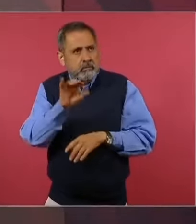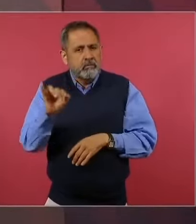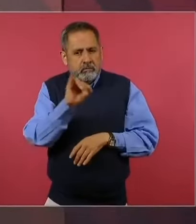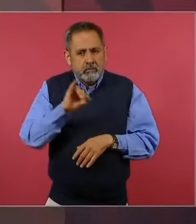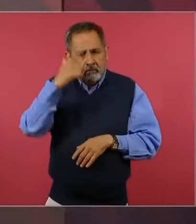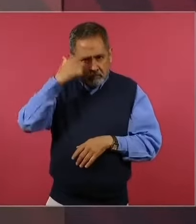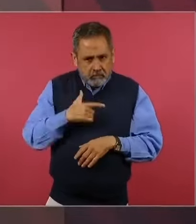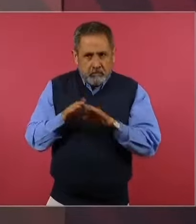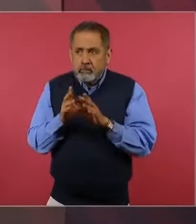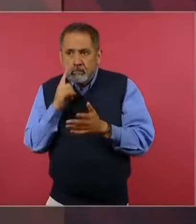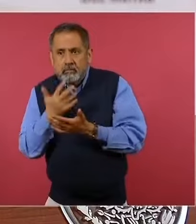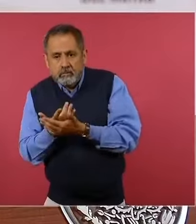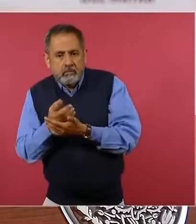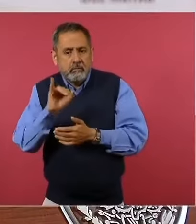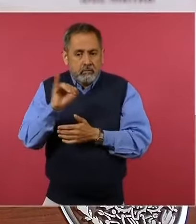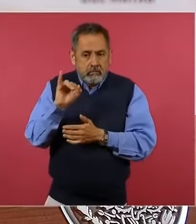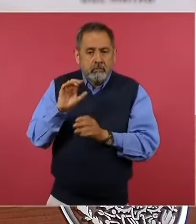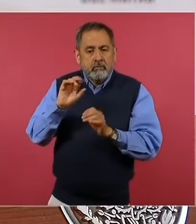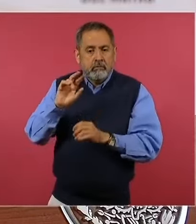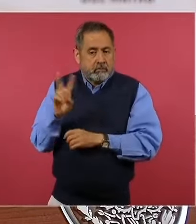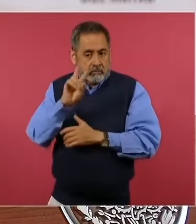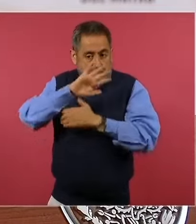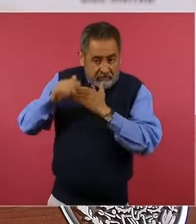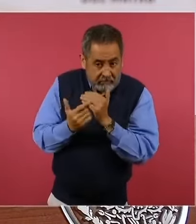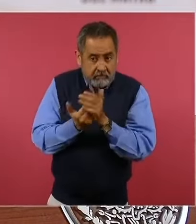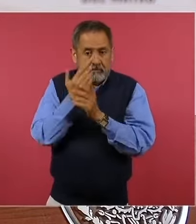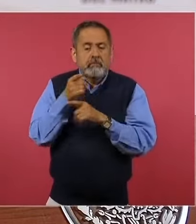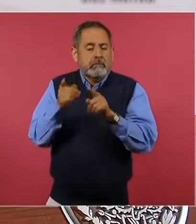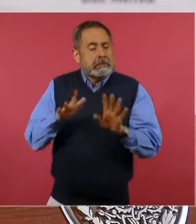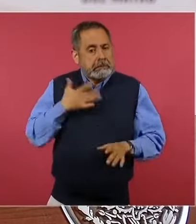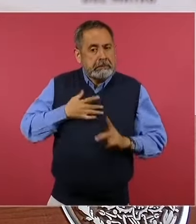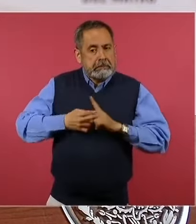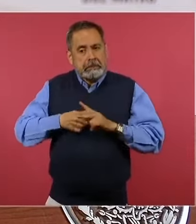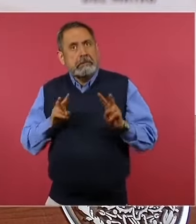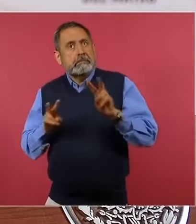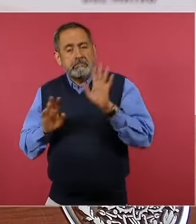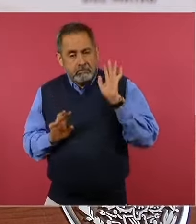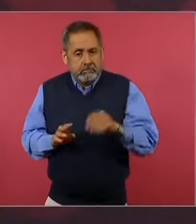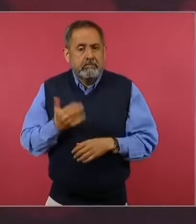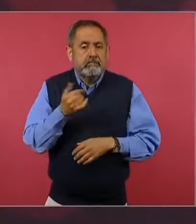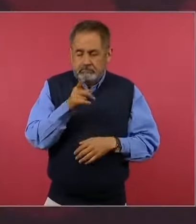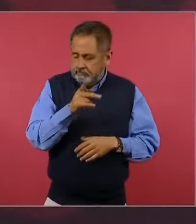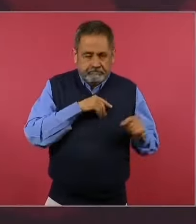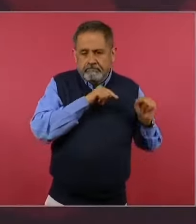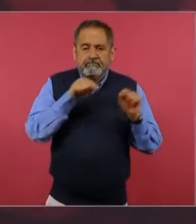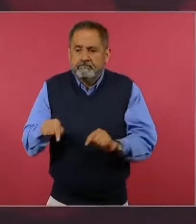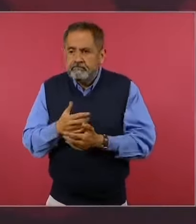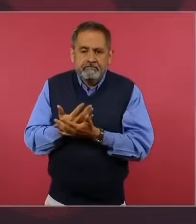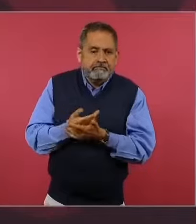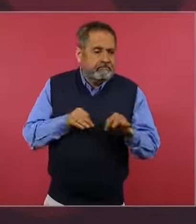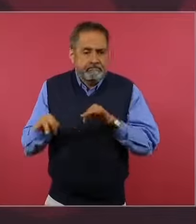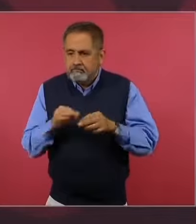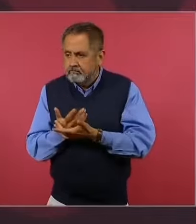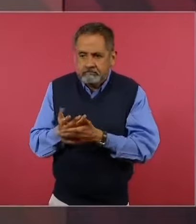jueves por la noche, viernes en la madrugada. Ese es el estimado. Y que ya estamos